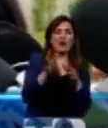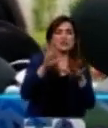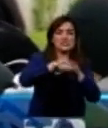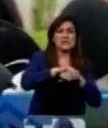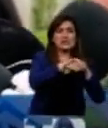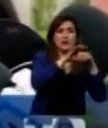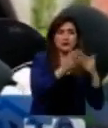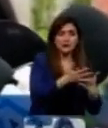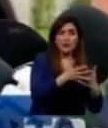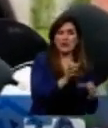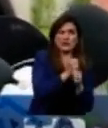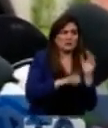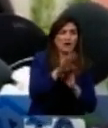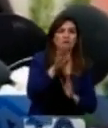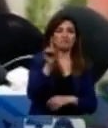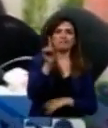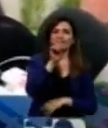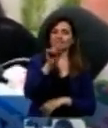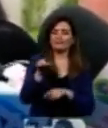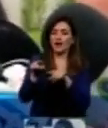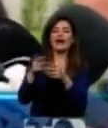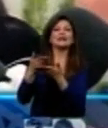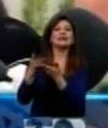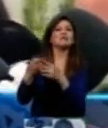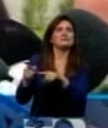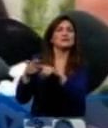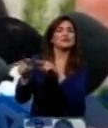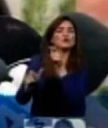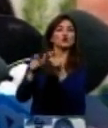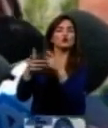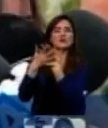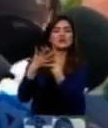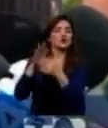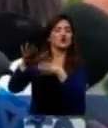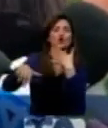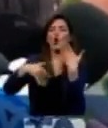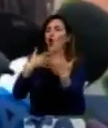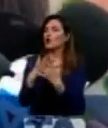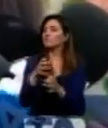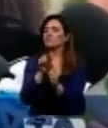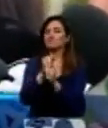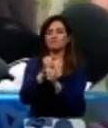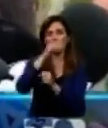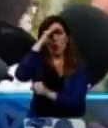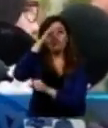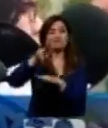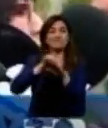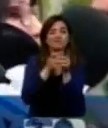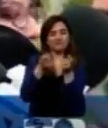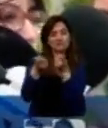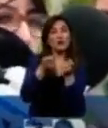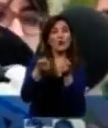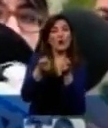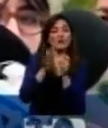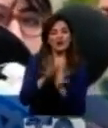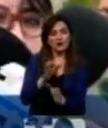sino este es al ser un centro de máxima seguridad, está al frente de la Policía Nacional y del Departamento